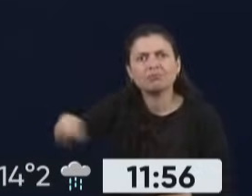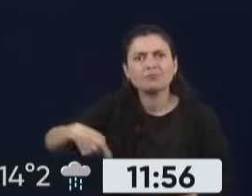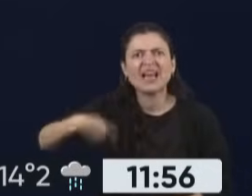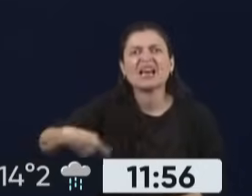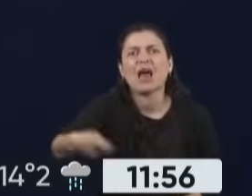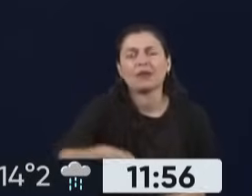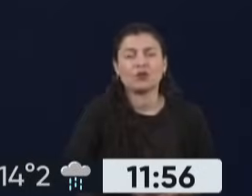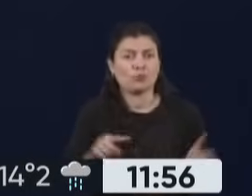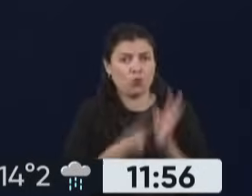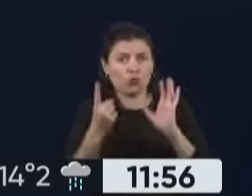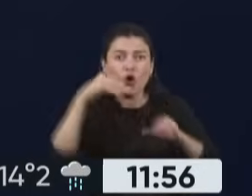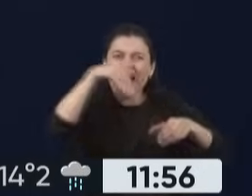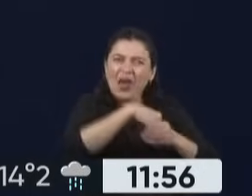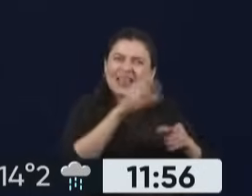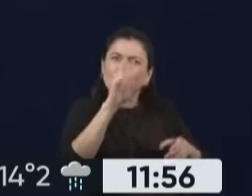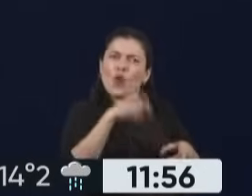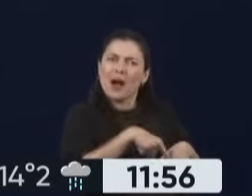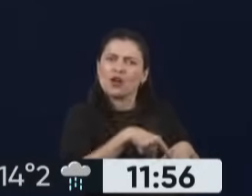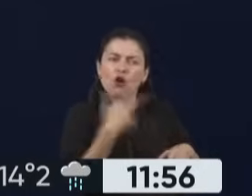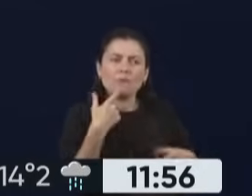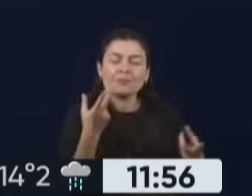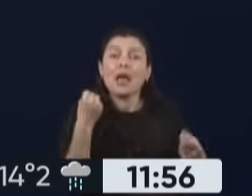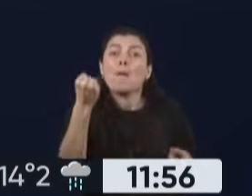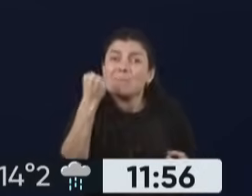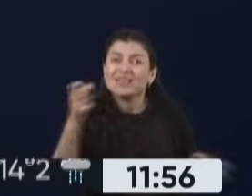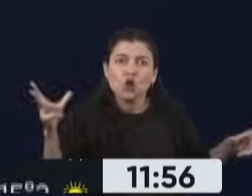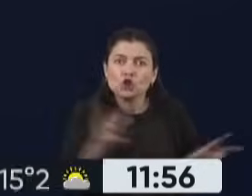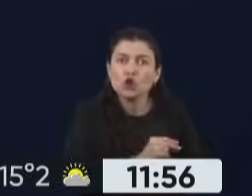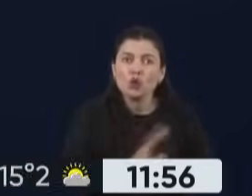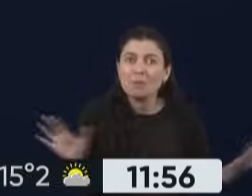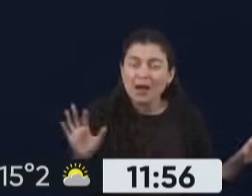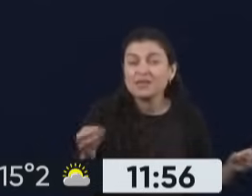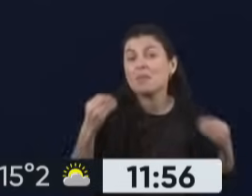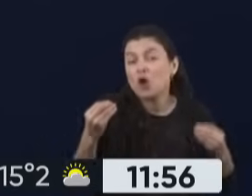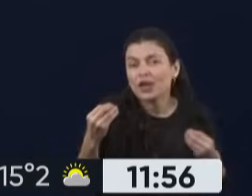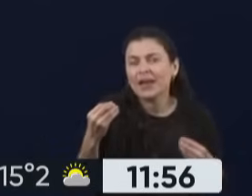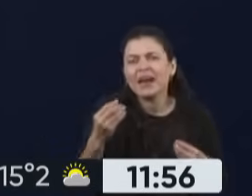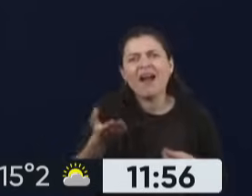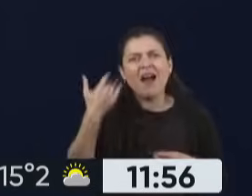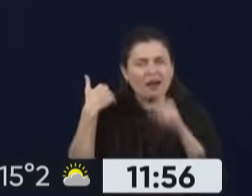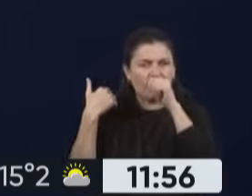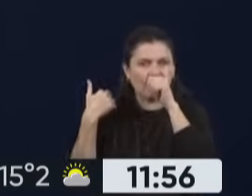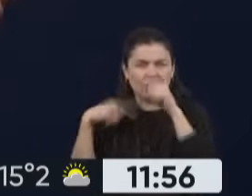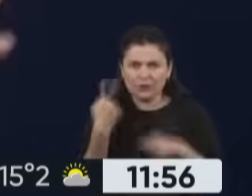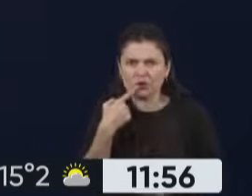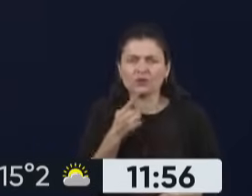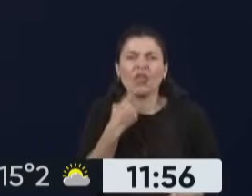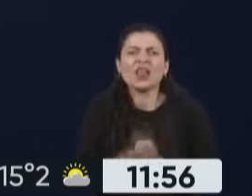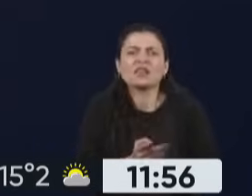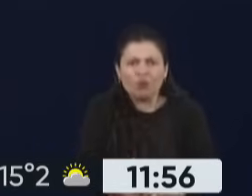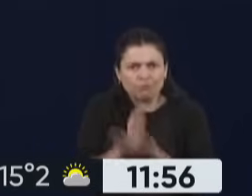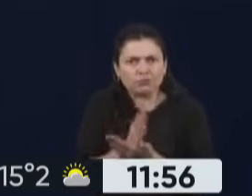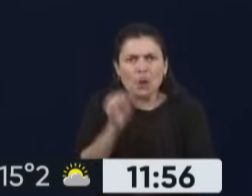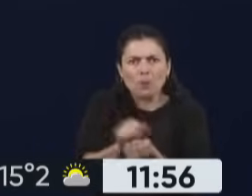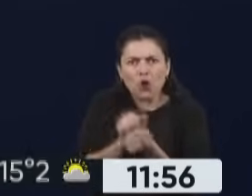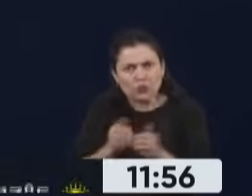pesos. Porque, como digo, nosotros fuimos a un esquema monetario muy rígido. No emitimos pesos desde hace un